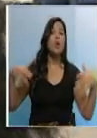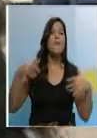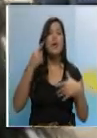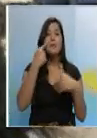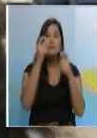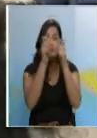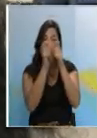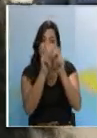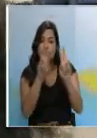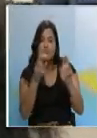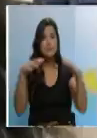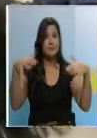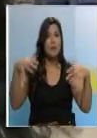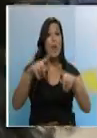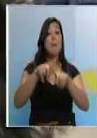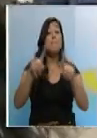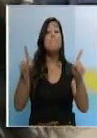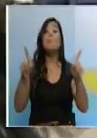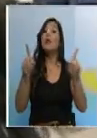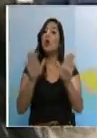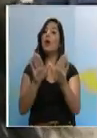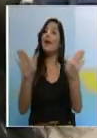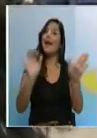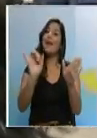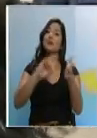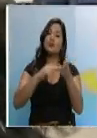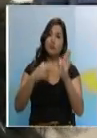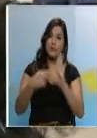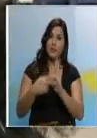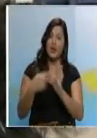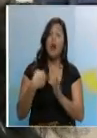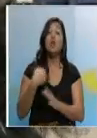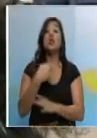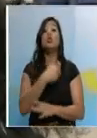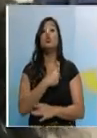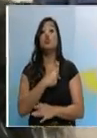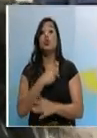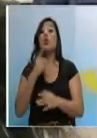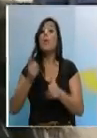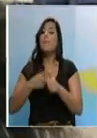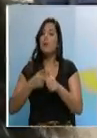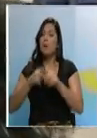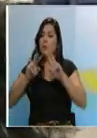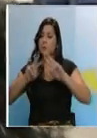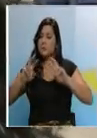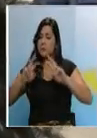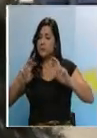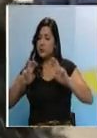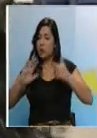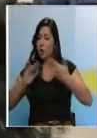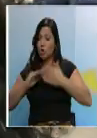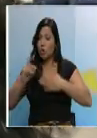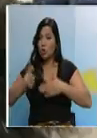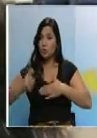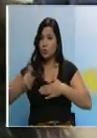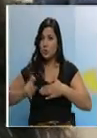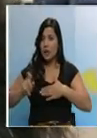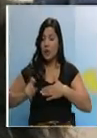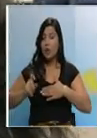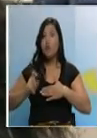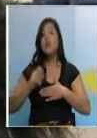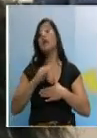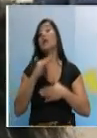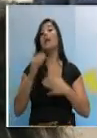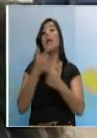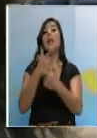detalladamente, pero en términos generales eso es lo que se refiere. Vamos a esperar a ver todas las observaciones que están haciendo. En el caso de